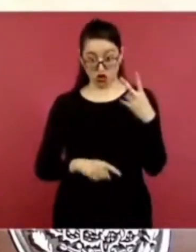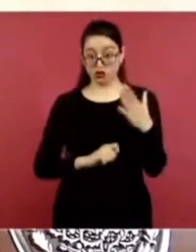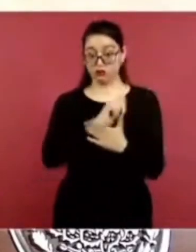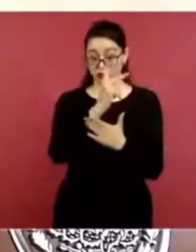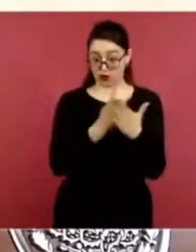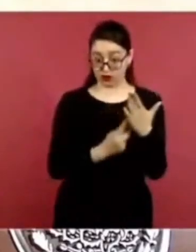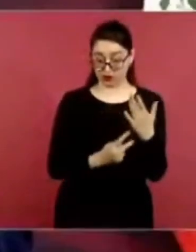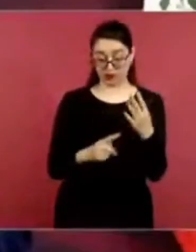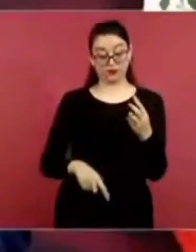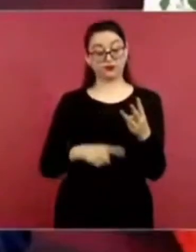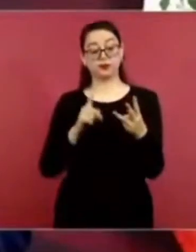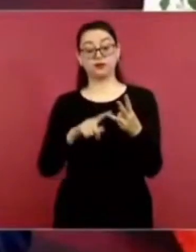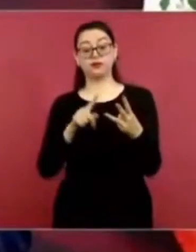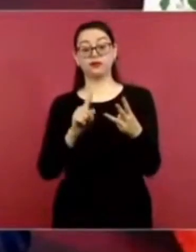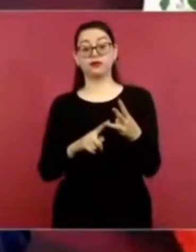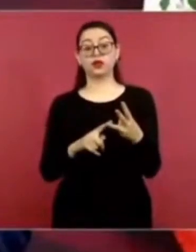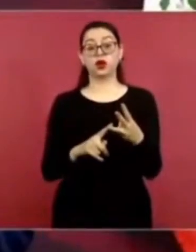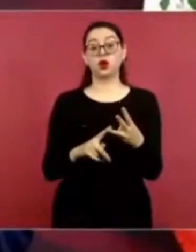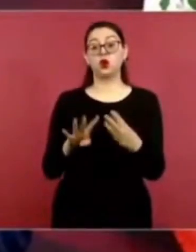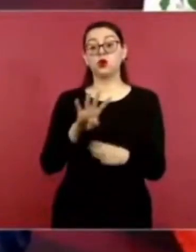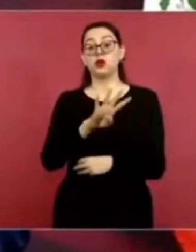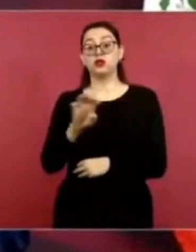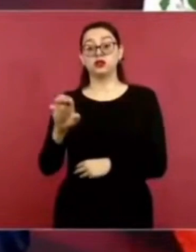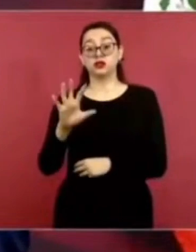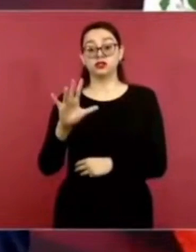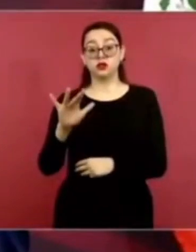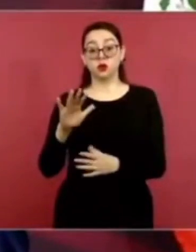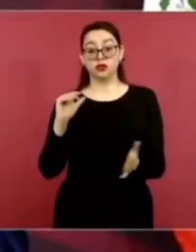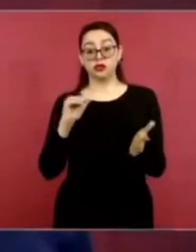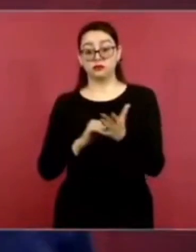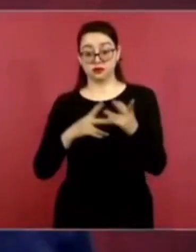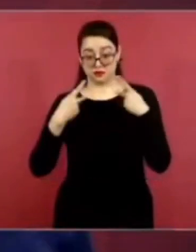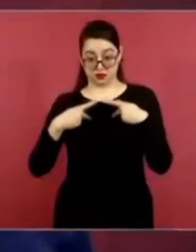Son 450 mil sembradores